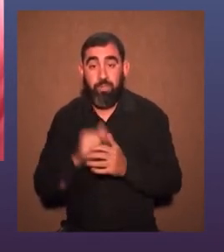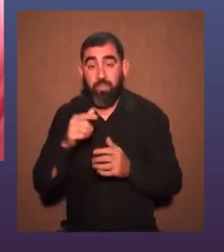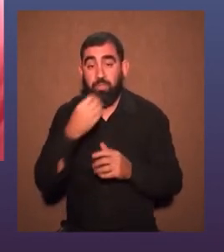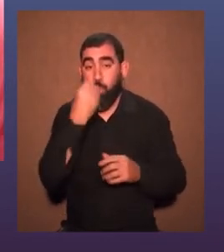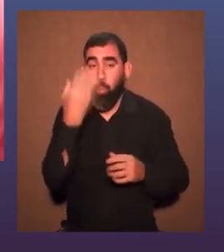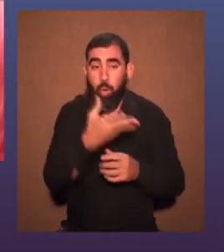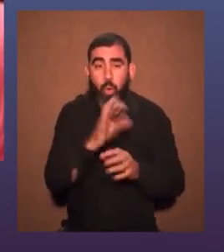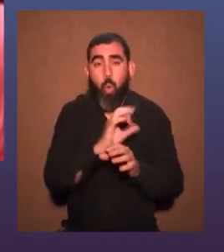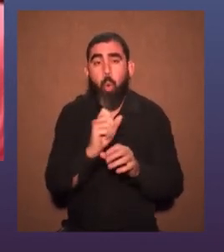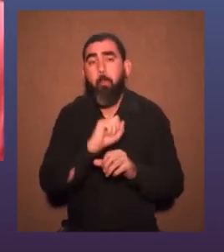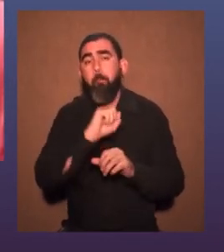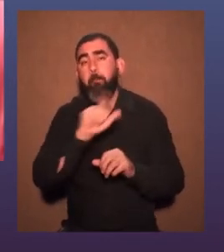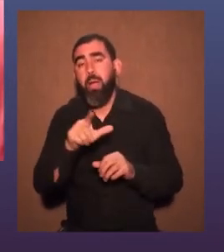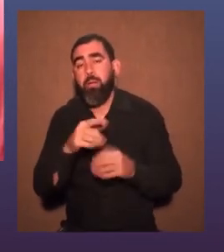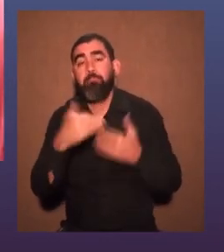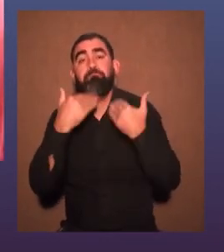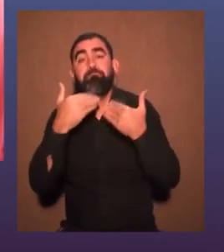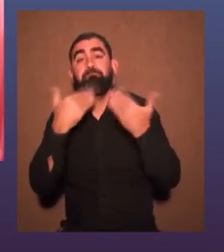¿Es bueno o malo?